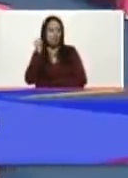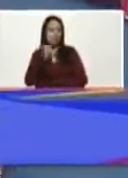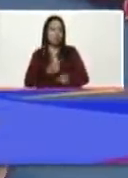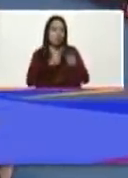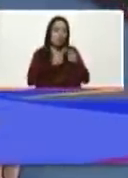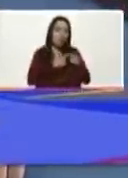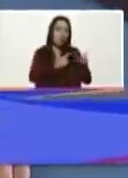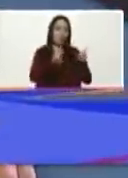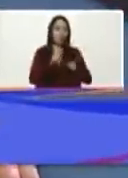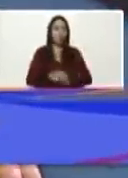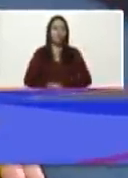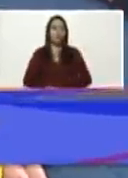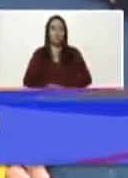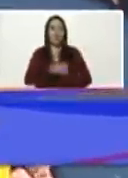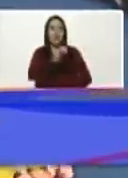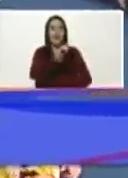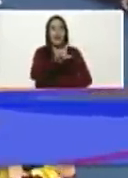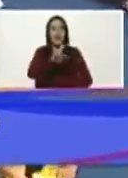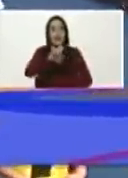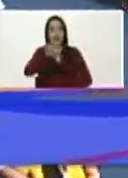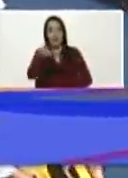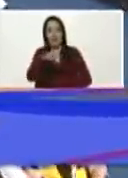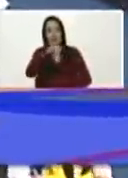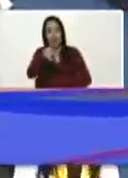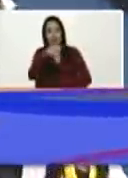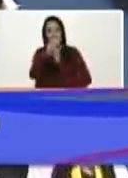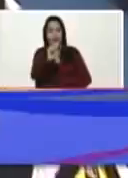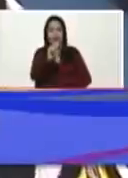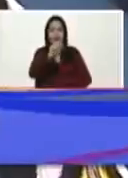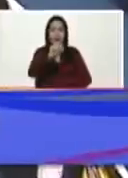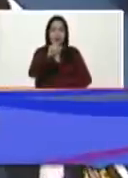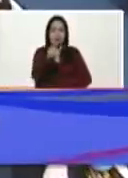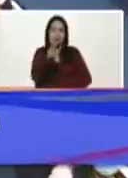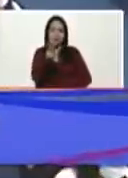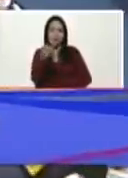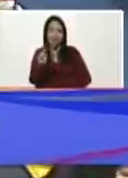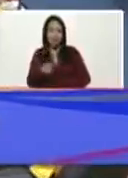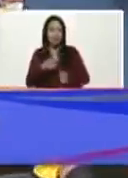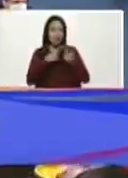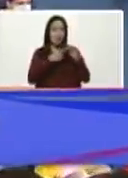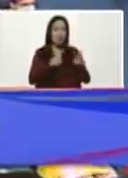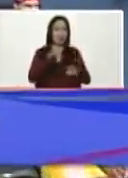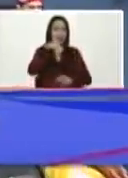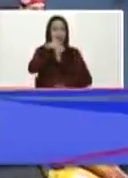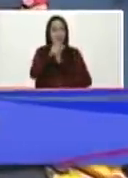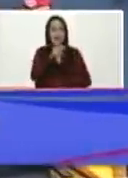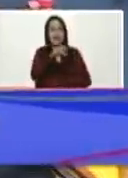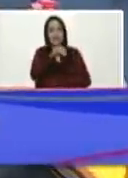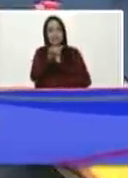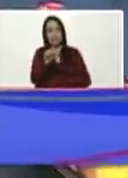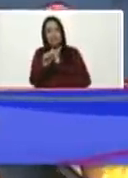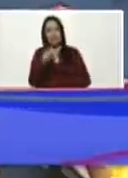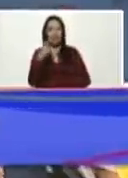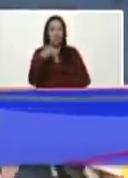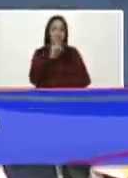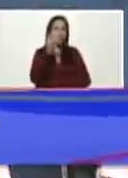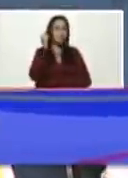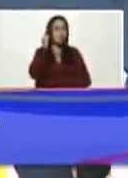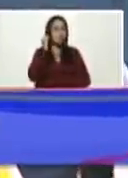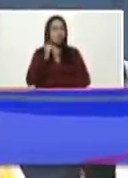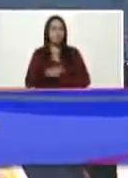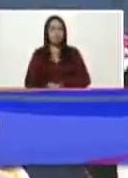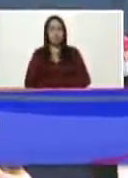Alejandra José García Granito, María Angélica Viloria Gil, Joanle Elizabeth Heredia Zavala.